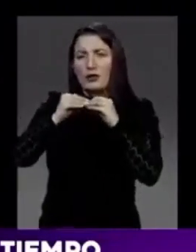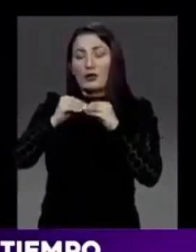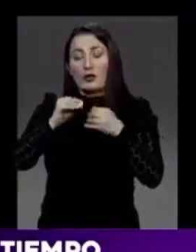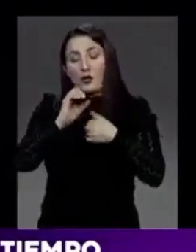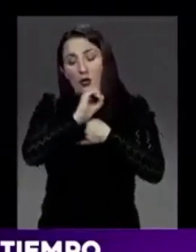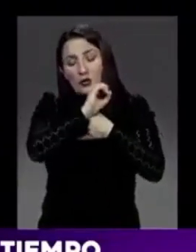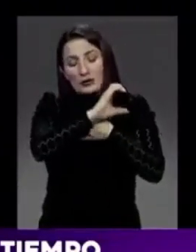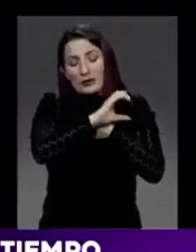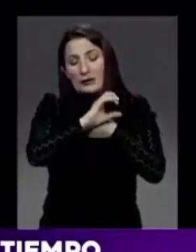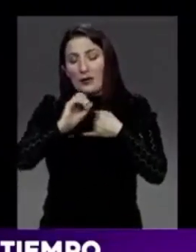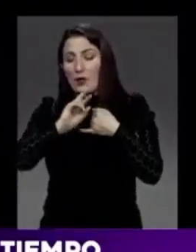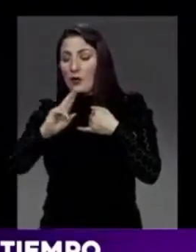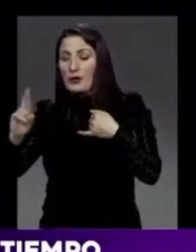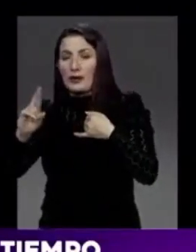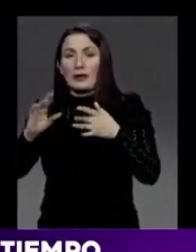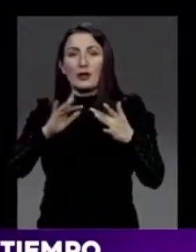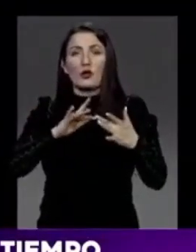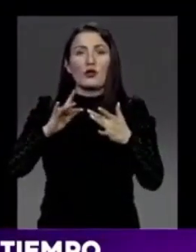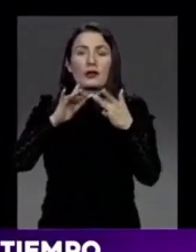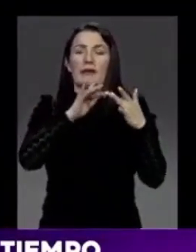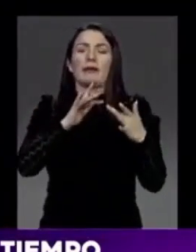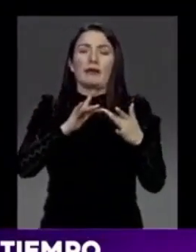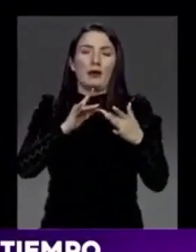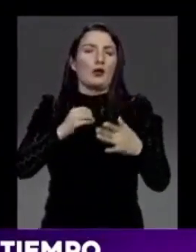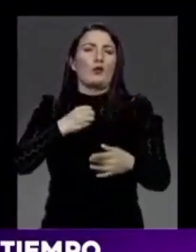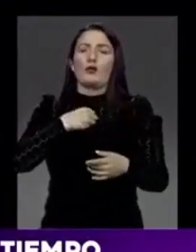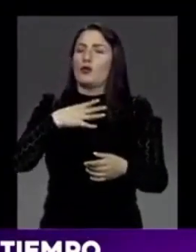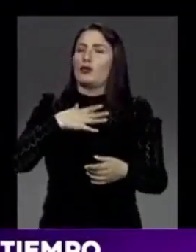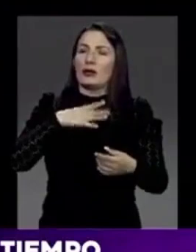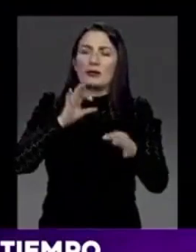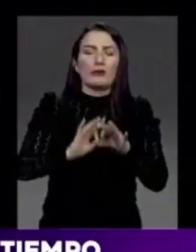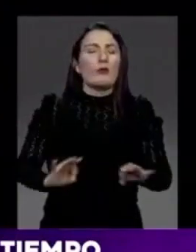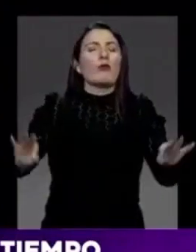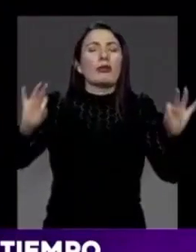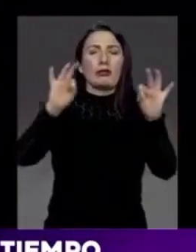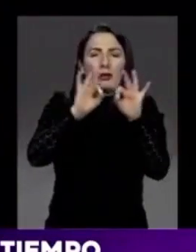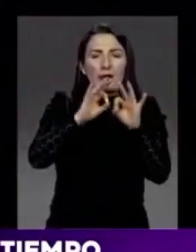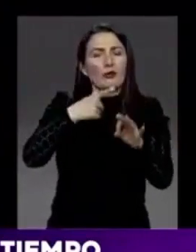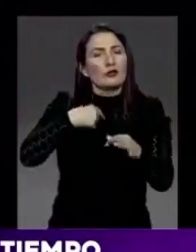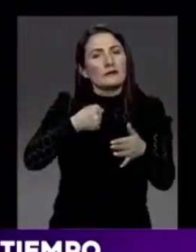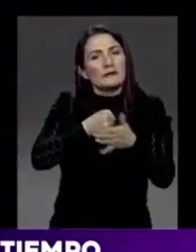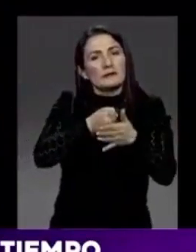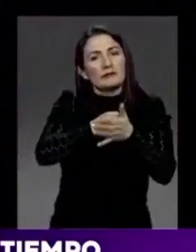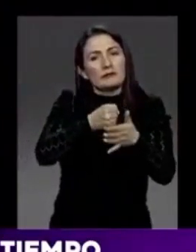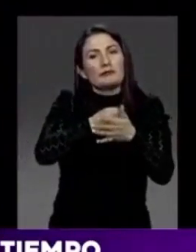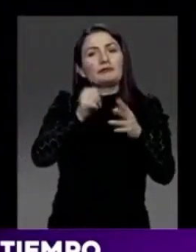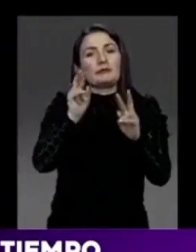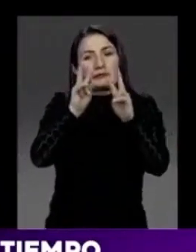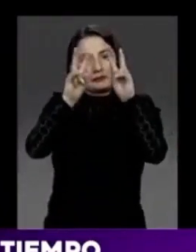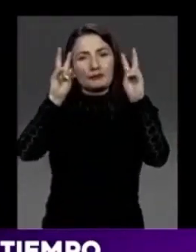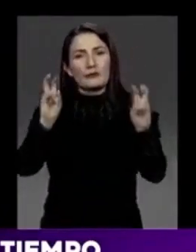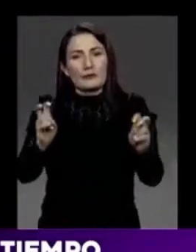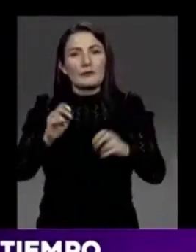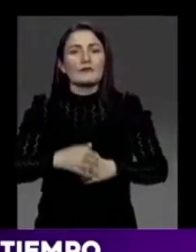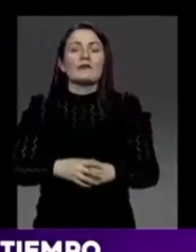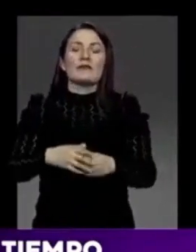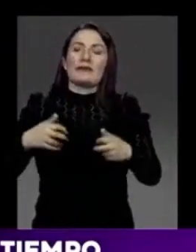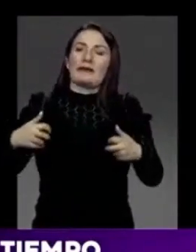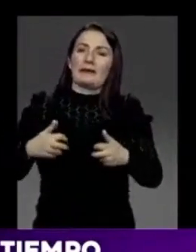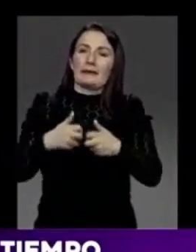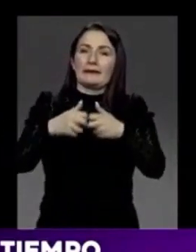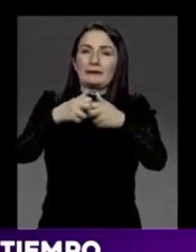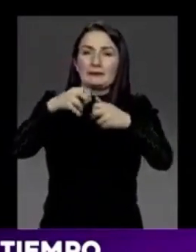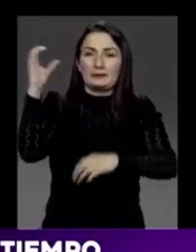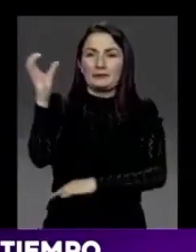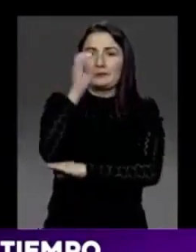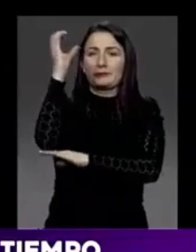queremos que conectarlo tenemos la oportunidad para hacerlo y creo que es muy importante insistir en el tema de la sostenida energética en colombia